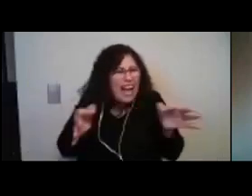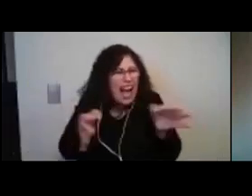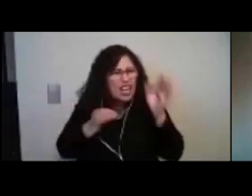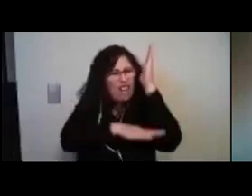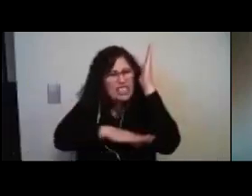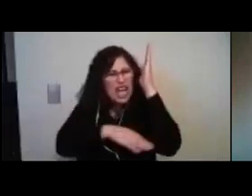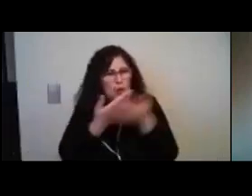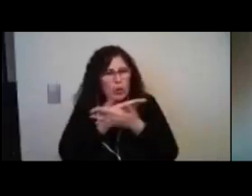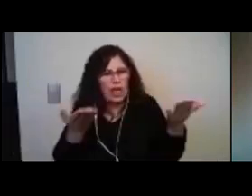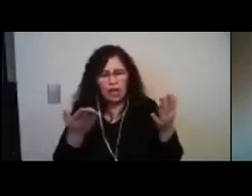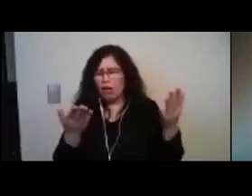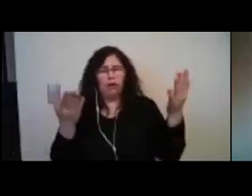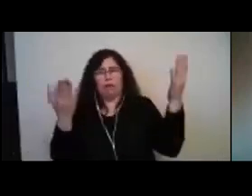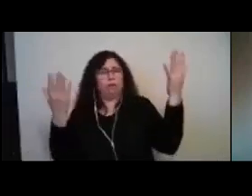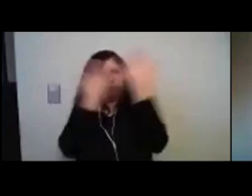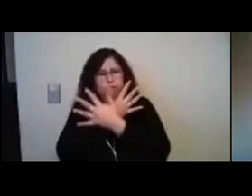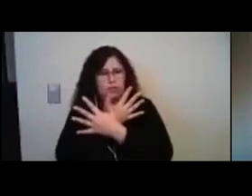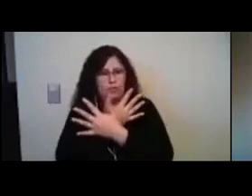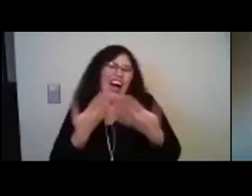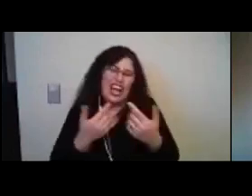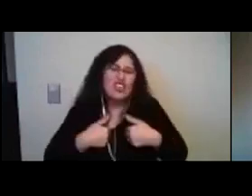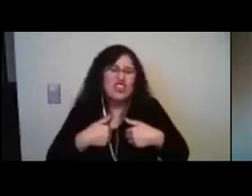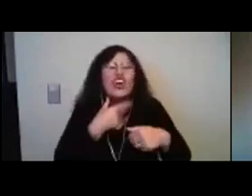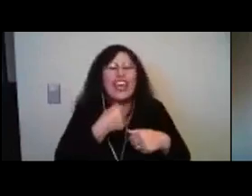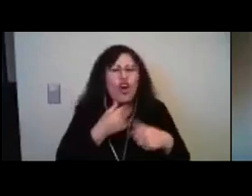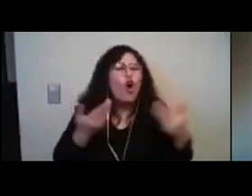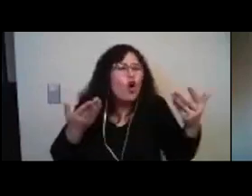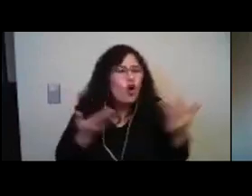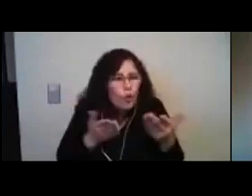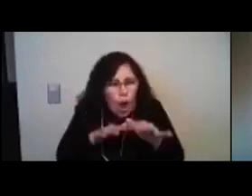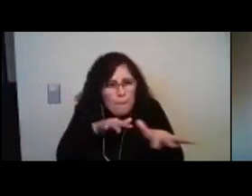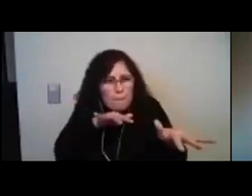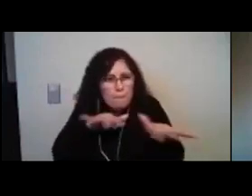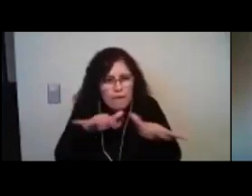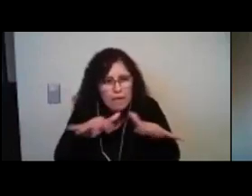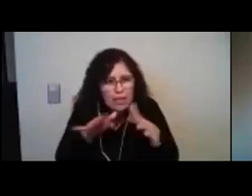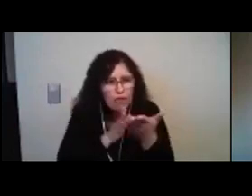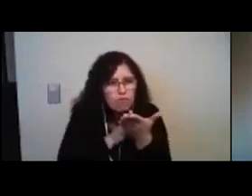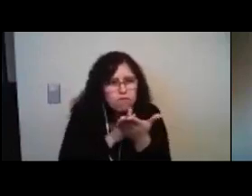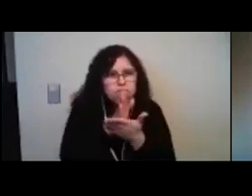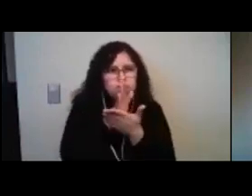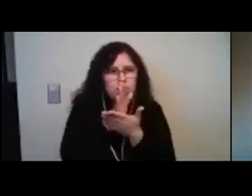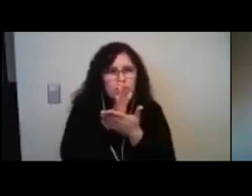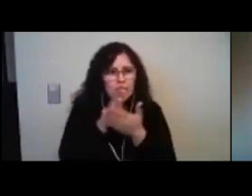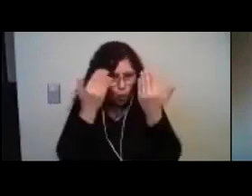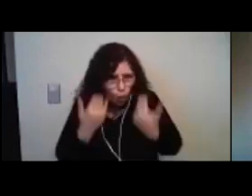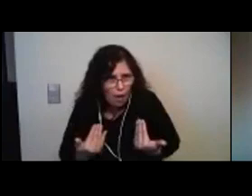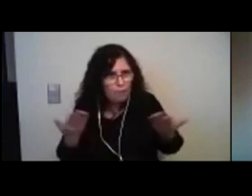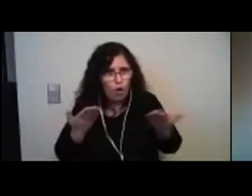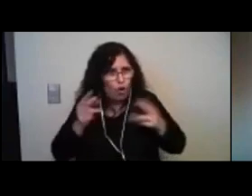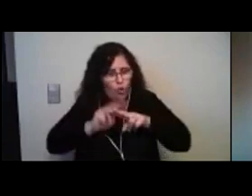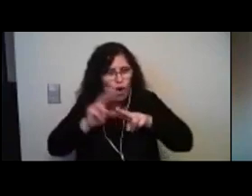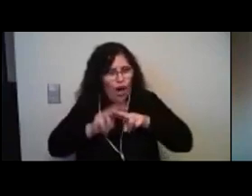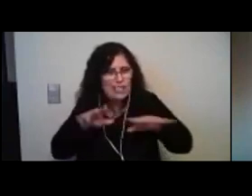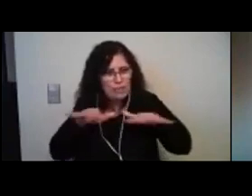mucho. Entonces lo que quiero es poder hablarle un poquitito de cómo se genera el movimiento, ¿ya? Cómo se genera el movimiento,